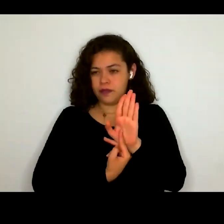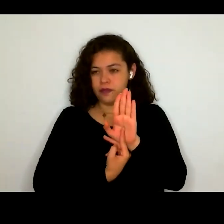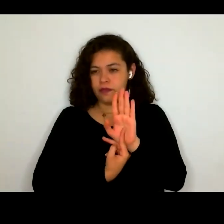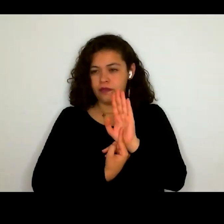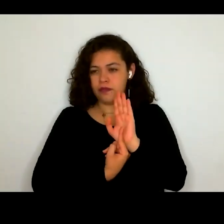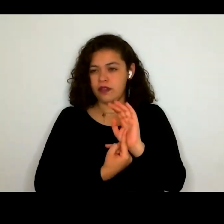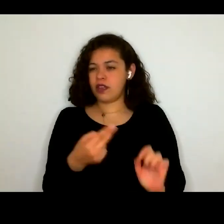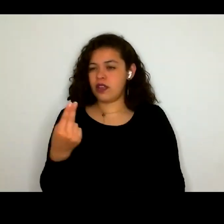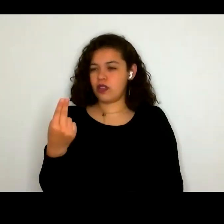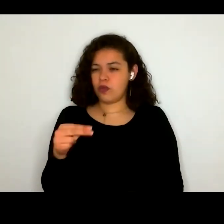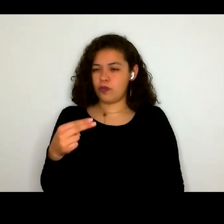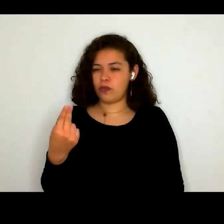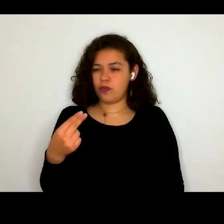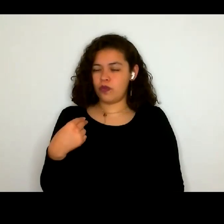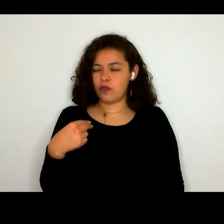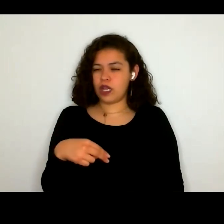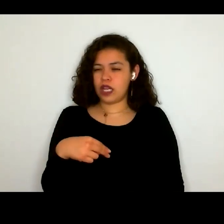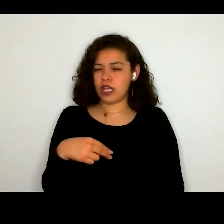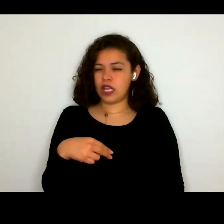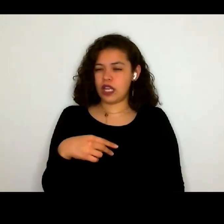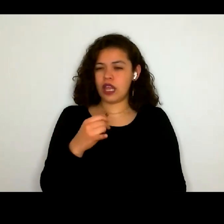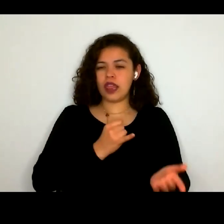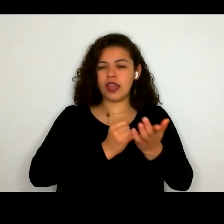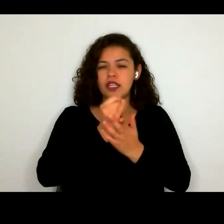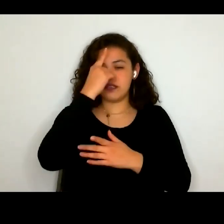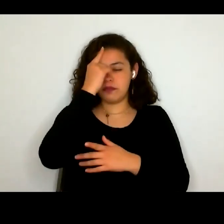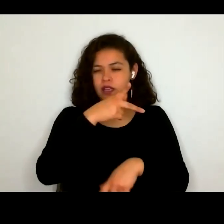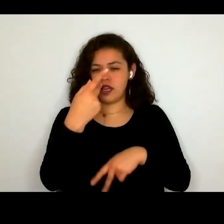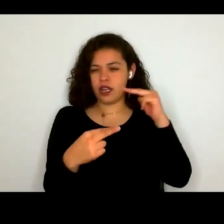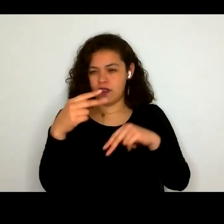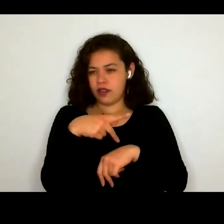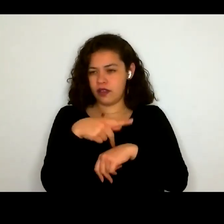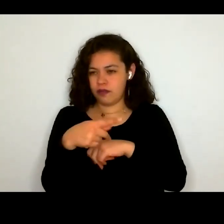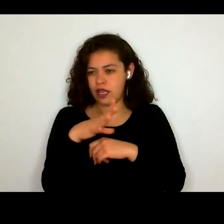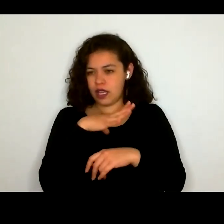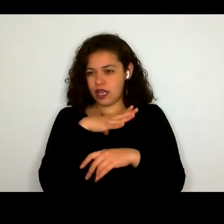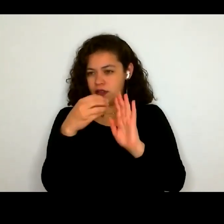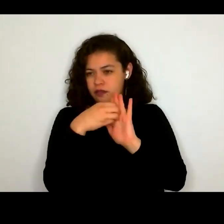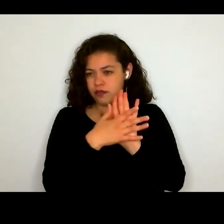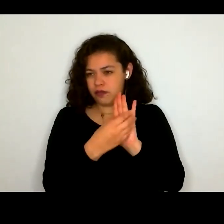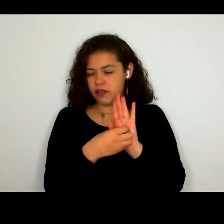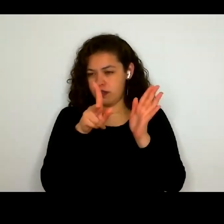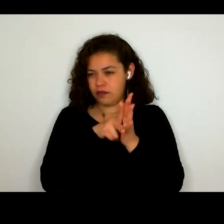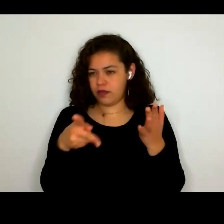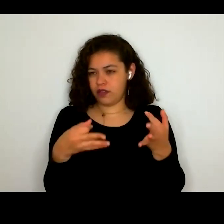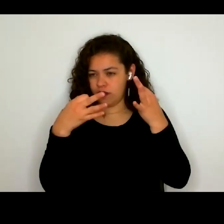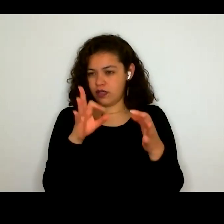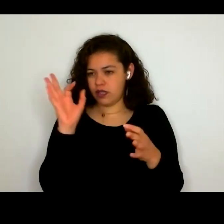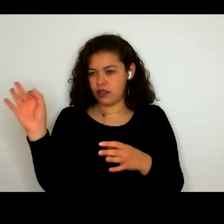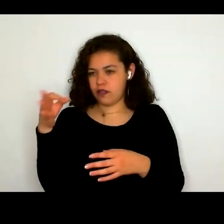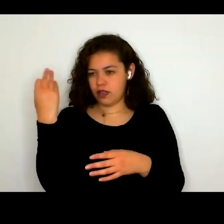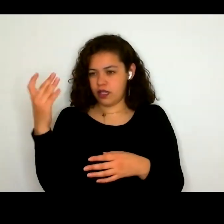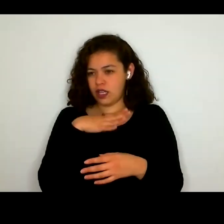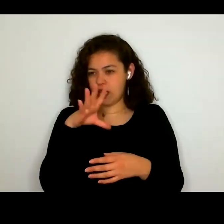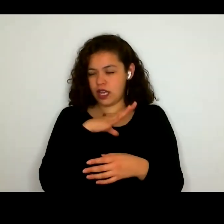llama Determinación del Grado de Riesgo. Está publicado en el Diario Oficial de la Federación, en una gaceta, no